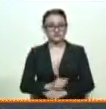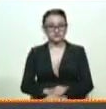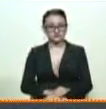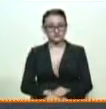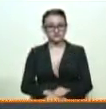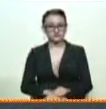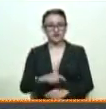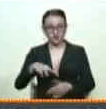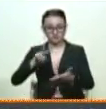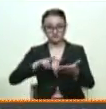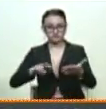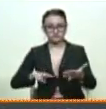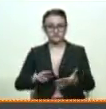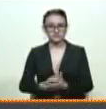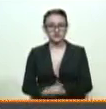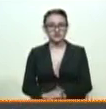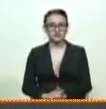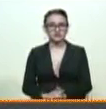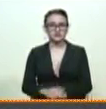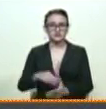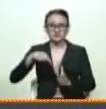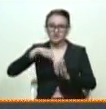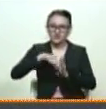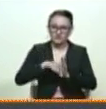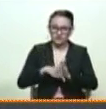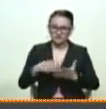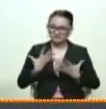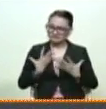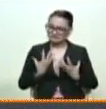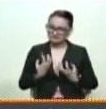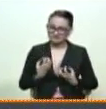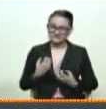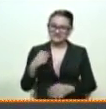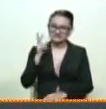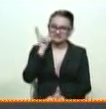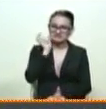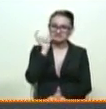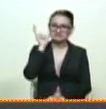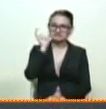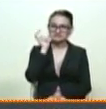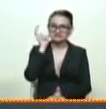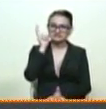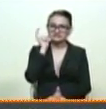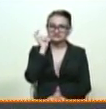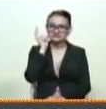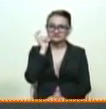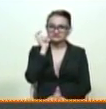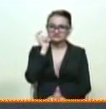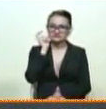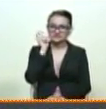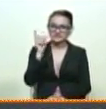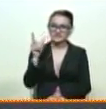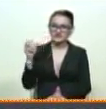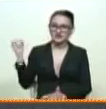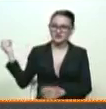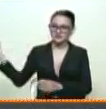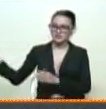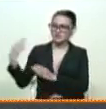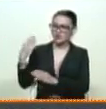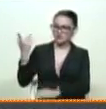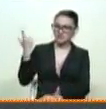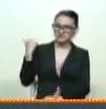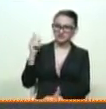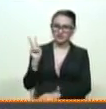continuación. Con profunda indignación hemos escuchado las desmesuradas declaraciones del pasado